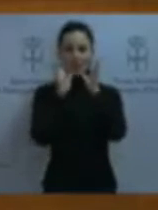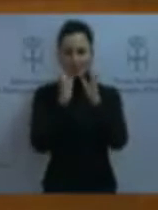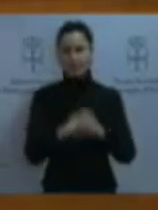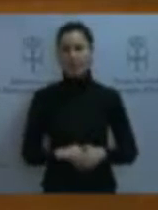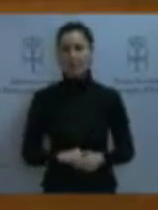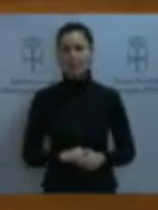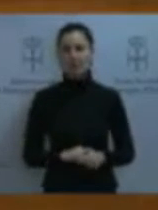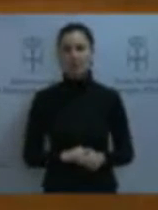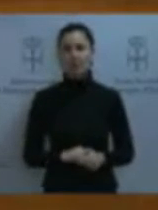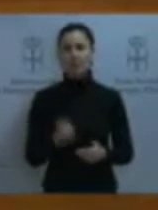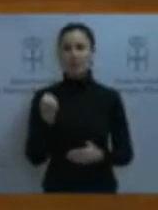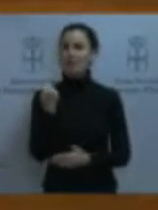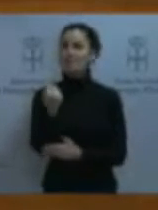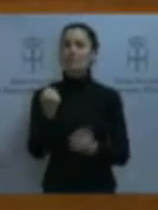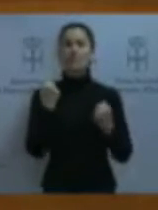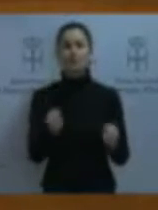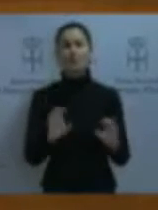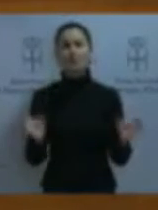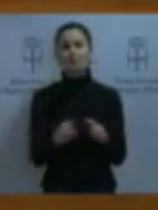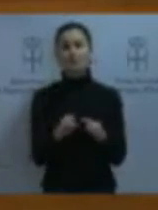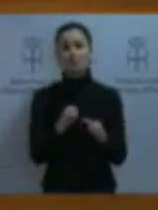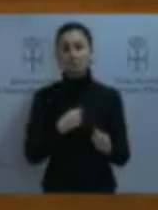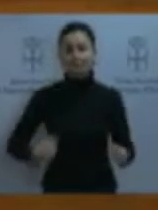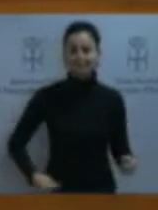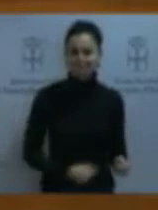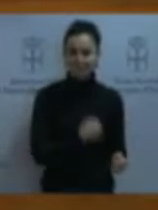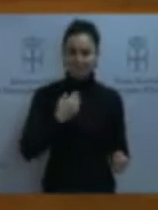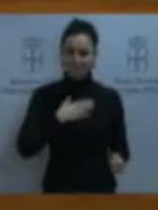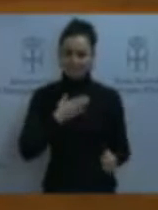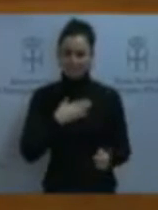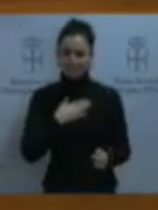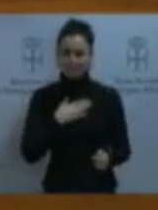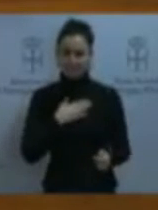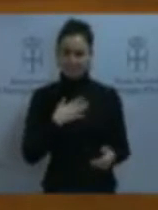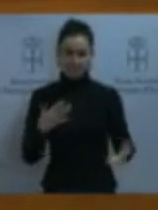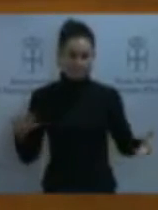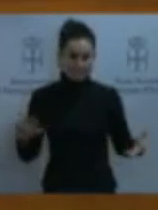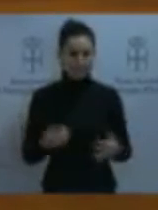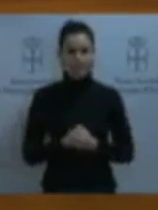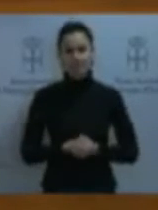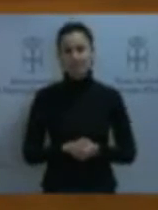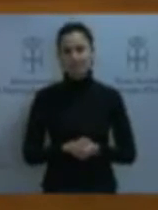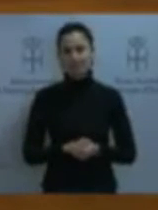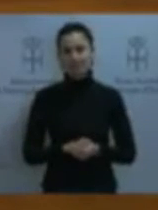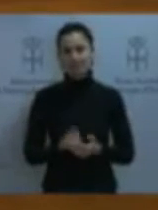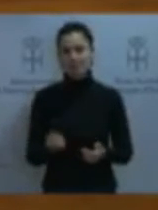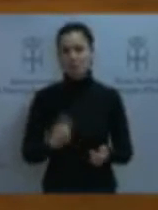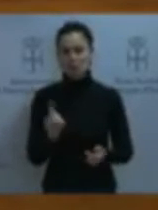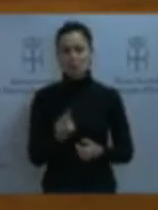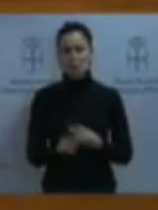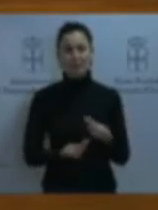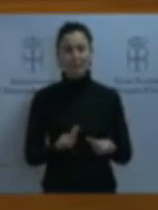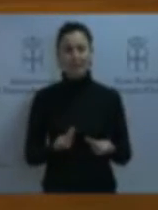grupo parlamentario y, desde luego, lo poco que podamos hacer, que desgraciadamente no es mucho más que